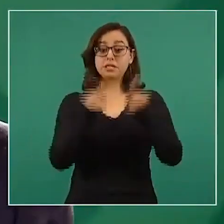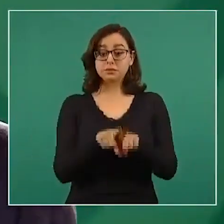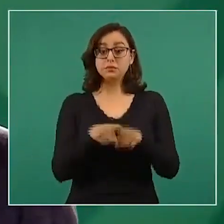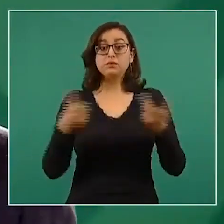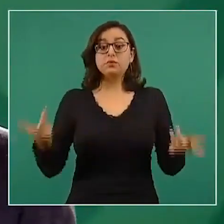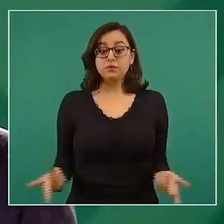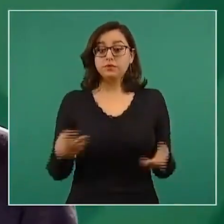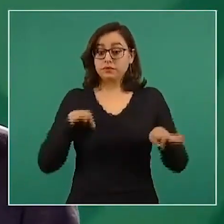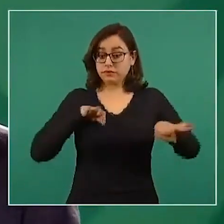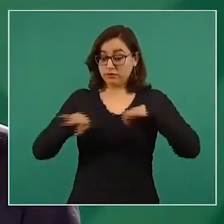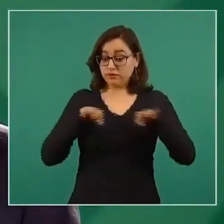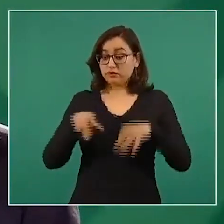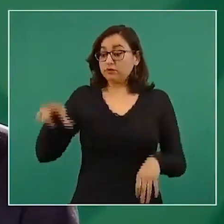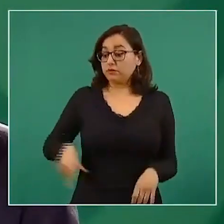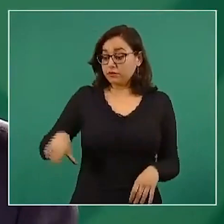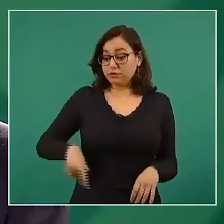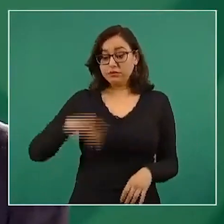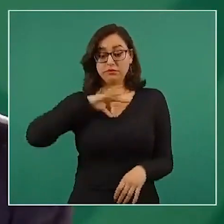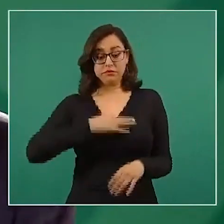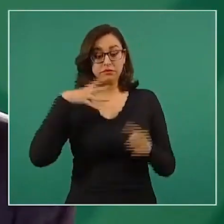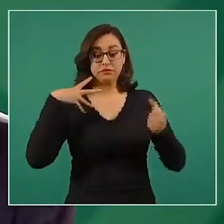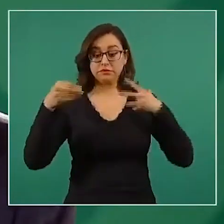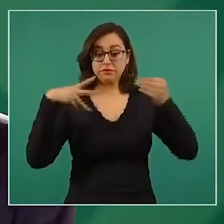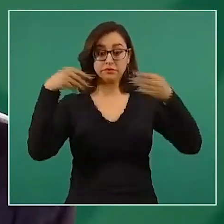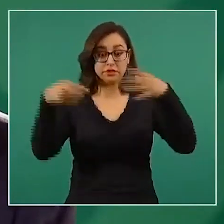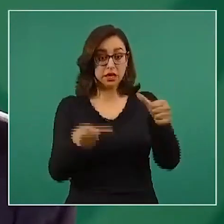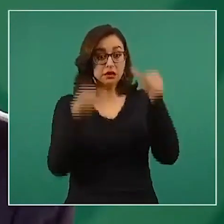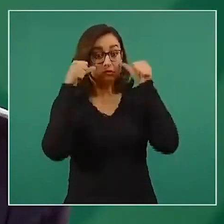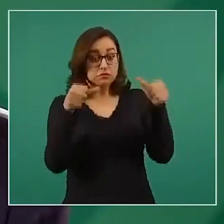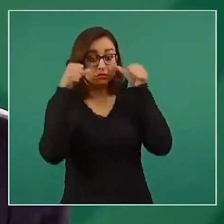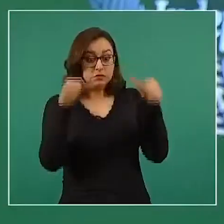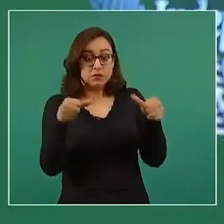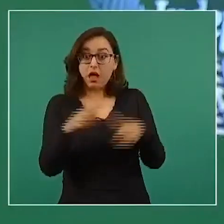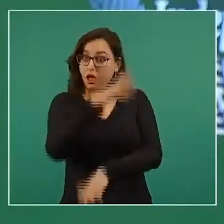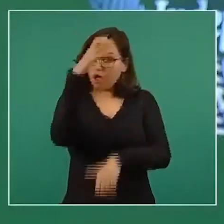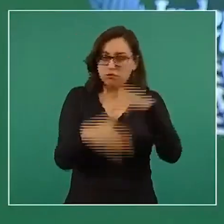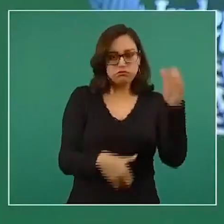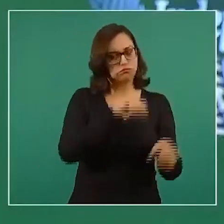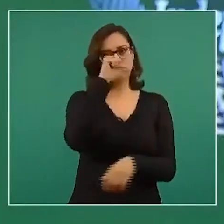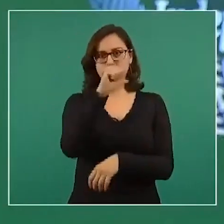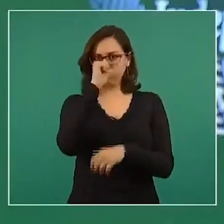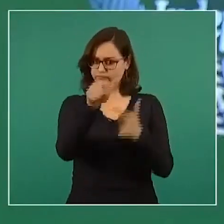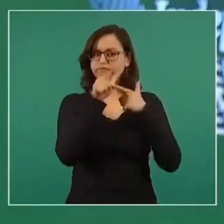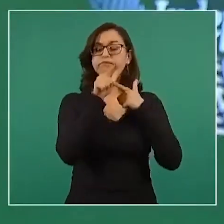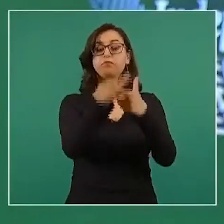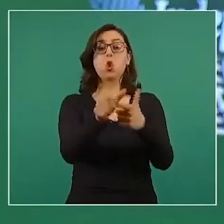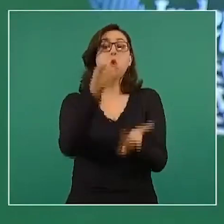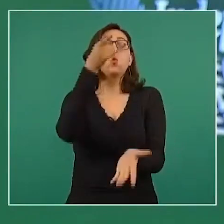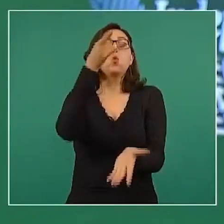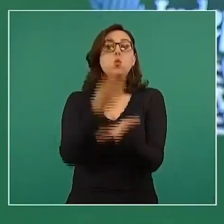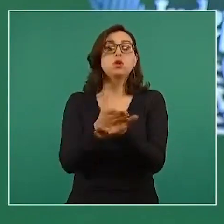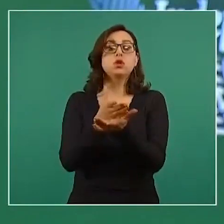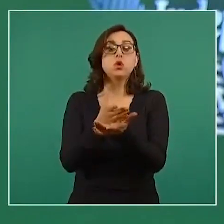de hecho el trabajo del Estado mexicano en atender la epidemia, tampoco debe acabarse. Solo se va a acabar